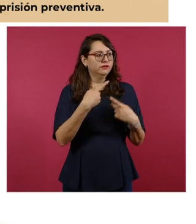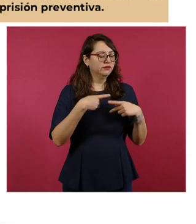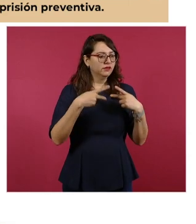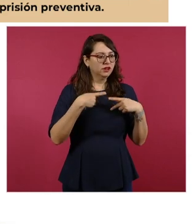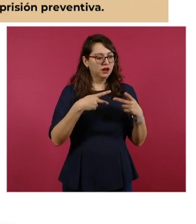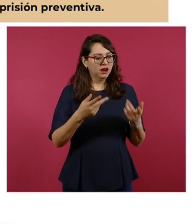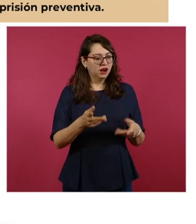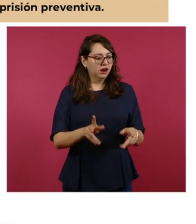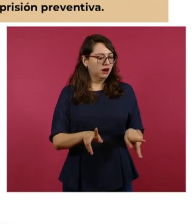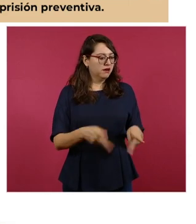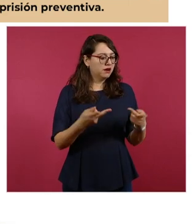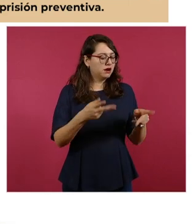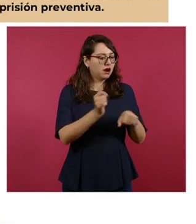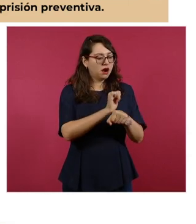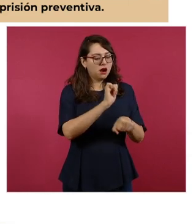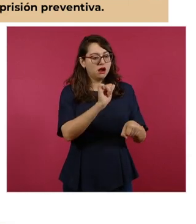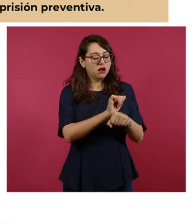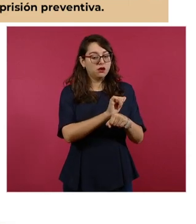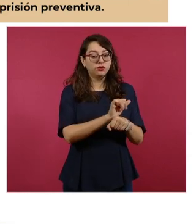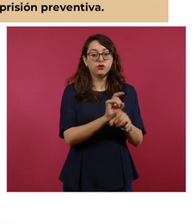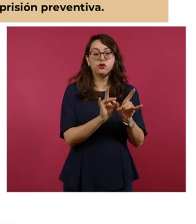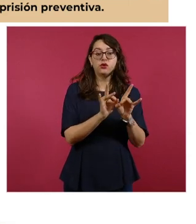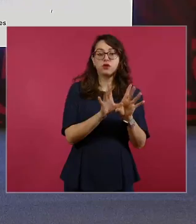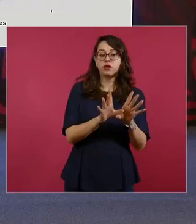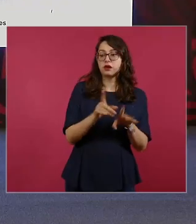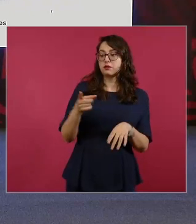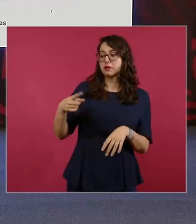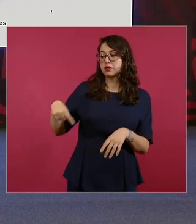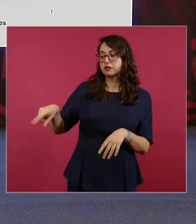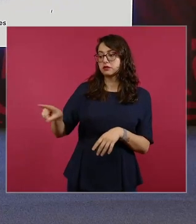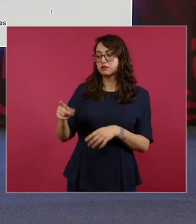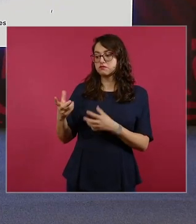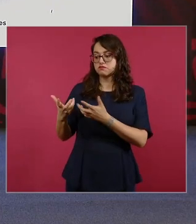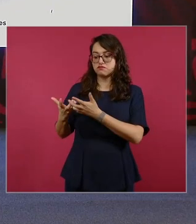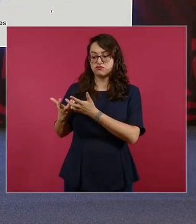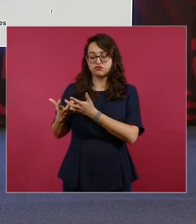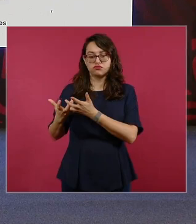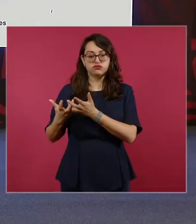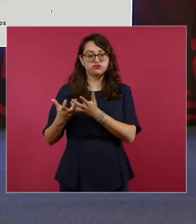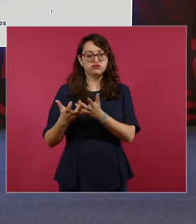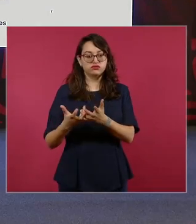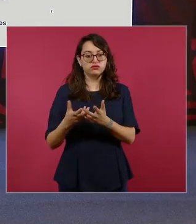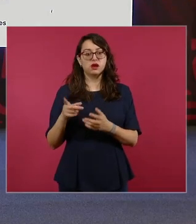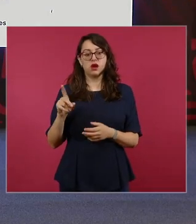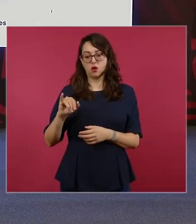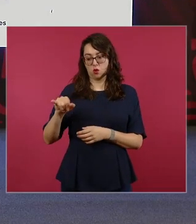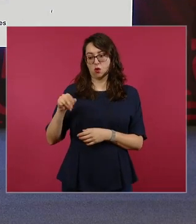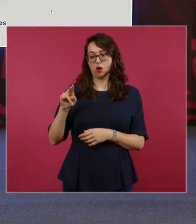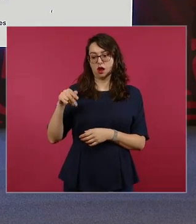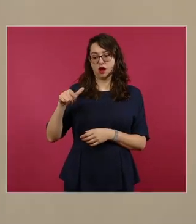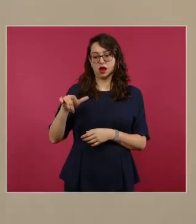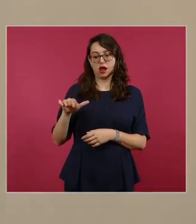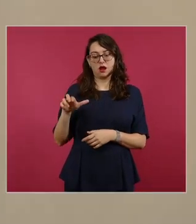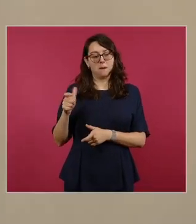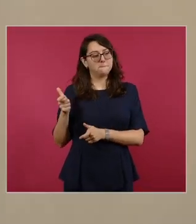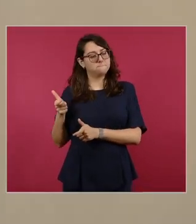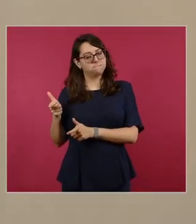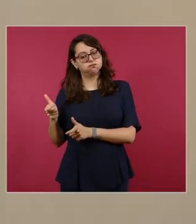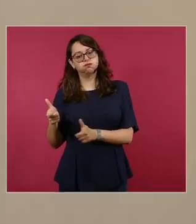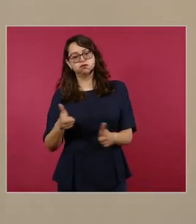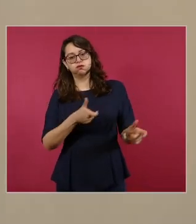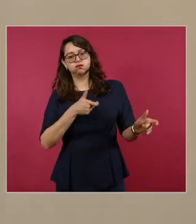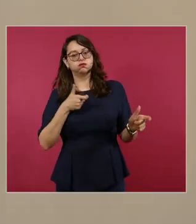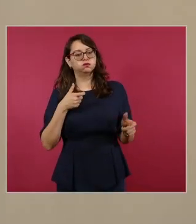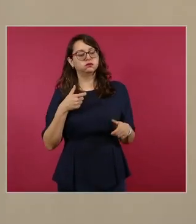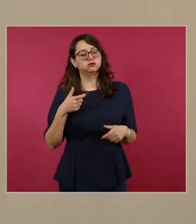compraría un vehículo. Cuando llegaron varias personas, entre ellos el detenido, y con armas de fuego le realizaron diversas